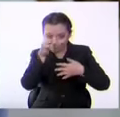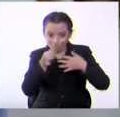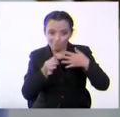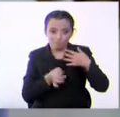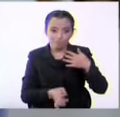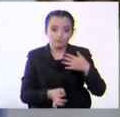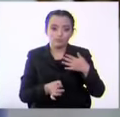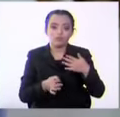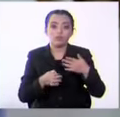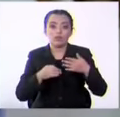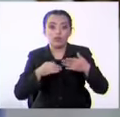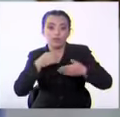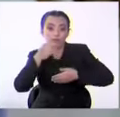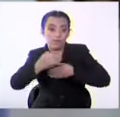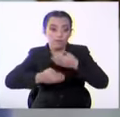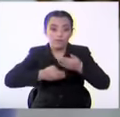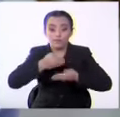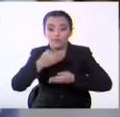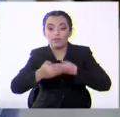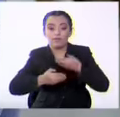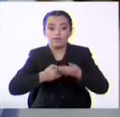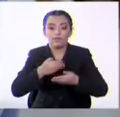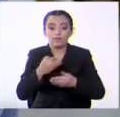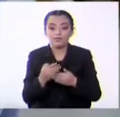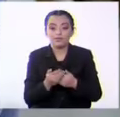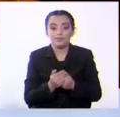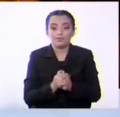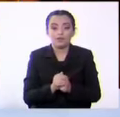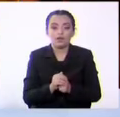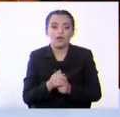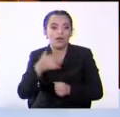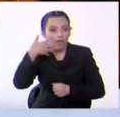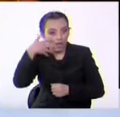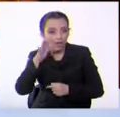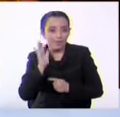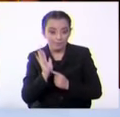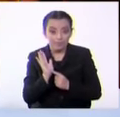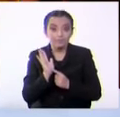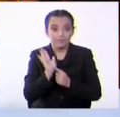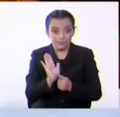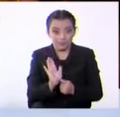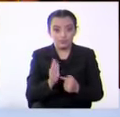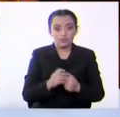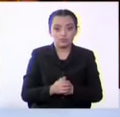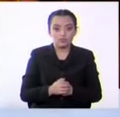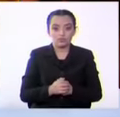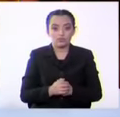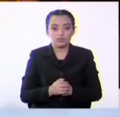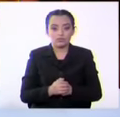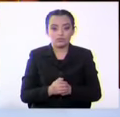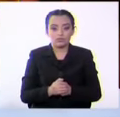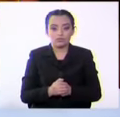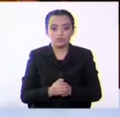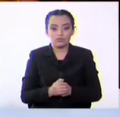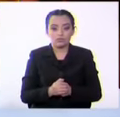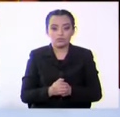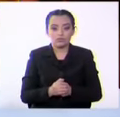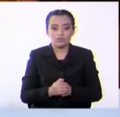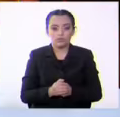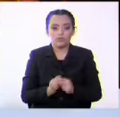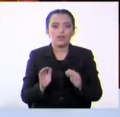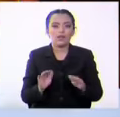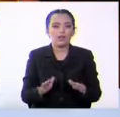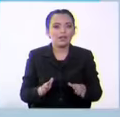frecuencias alélicas debido a factores de azar como el que acabamos de mostrar con esta botella. ¿Qué pasaría entonces si